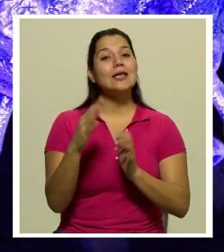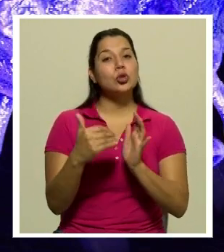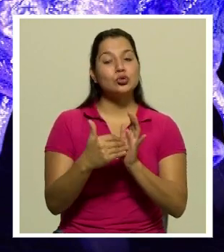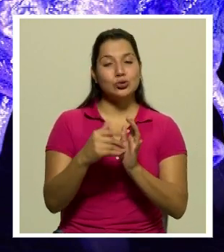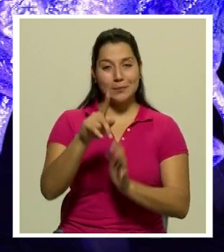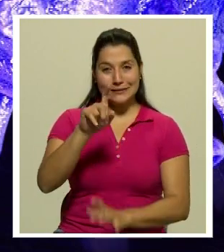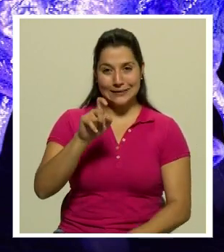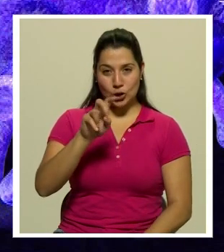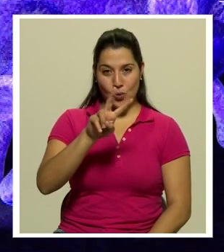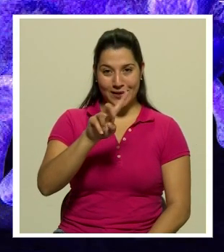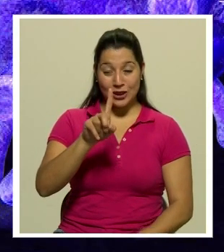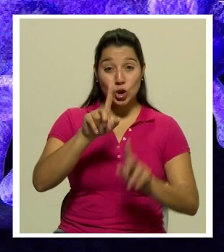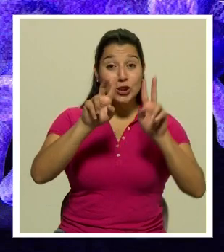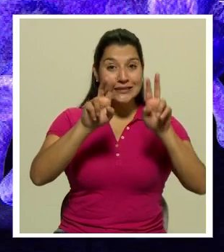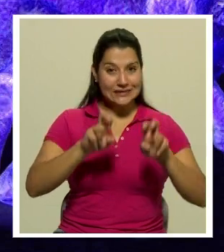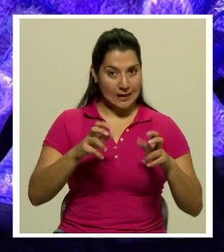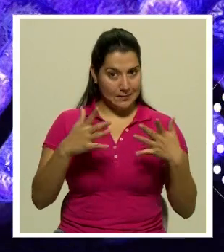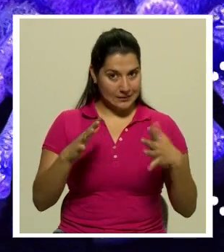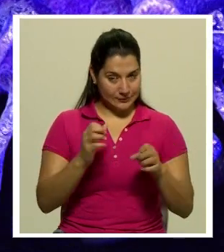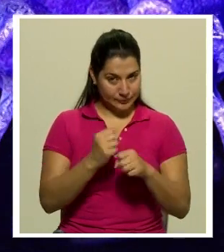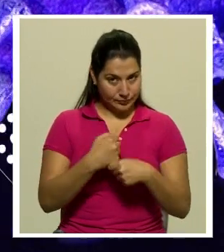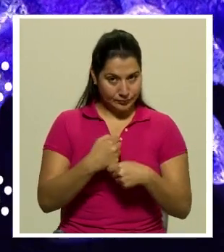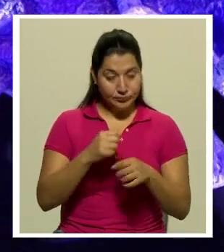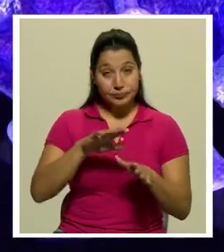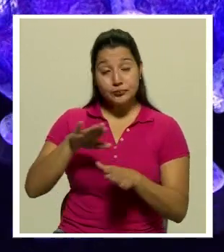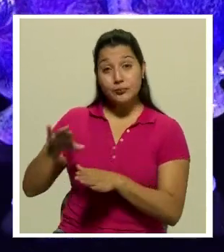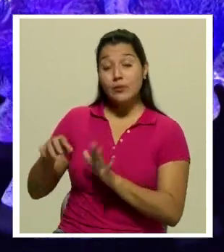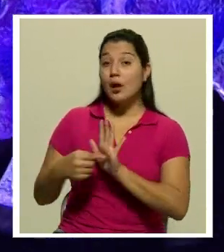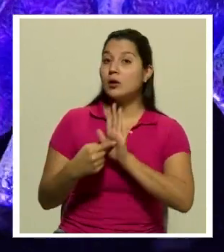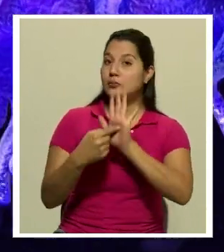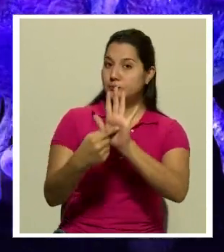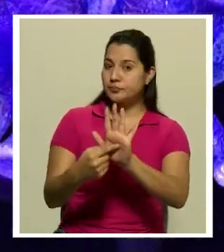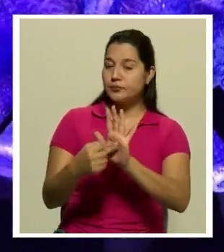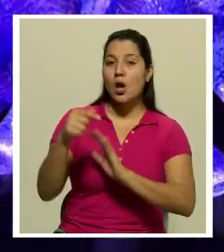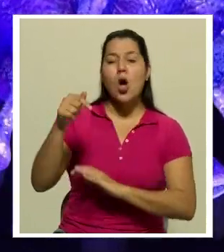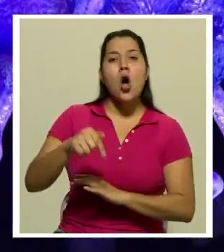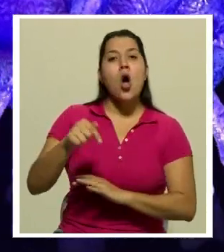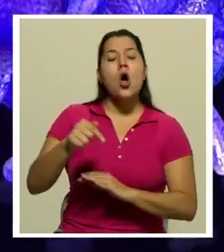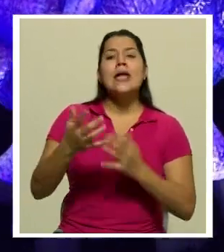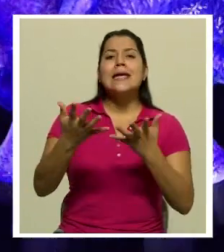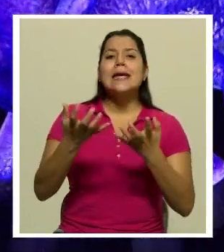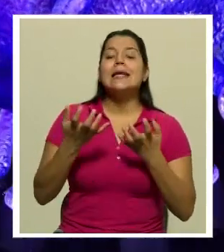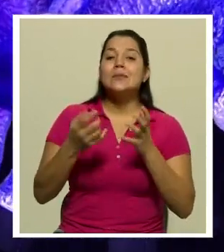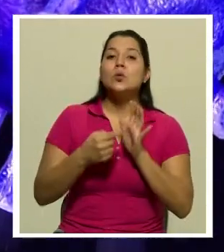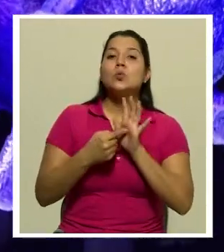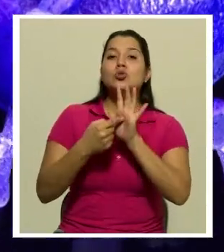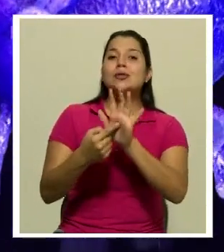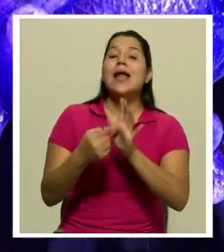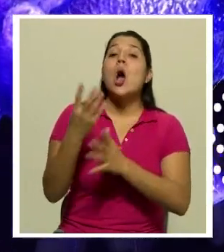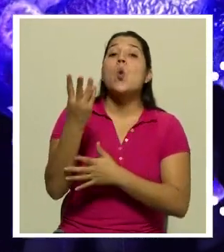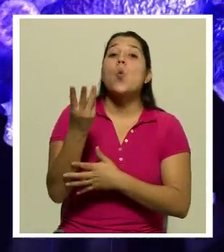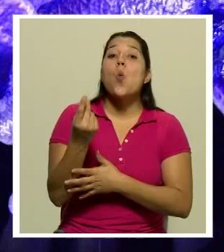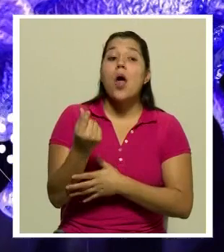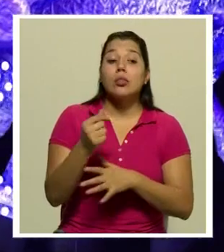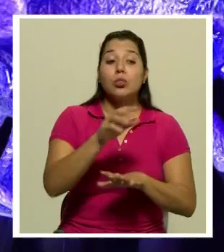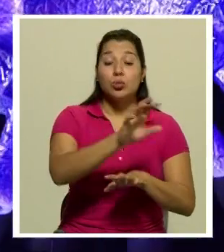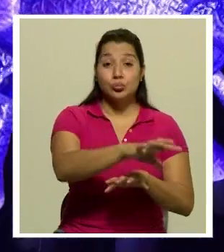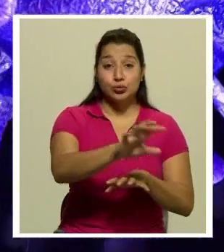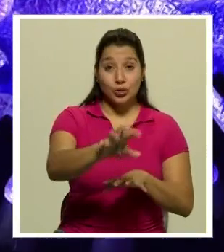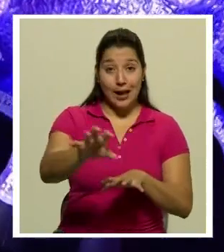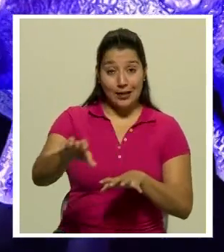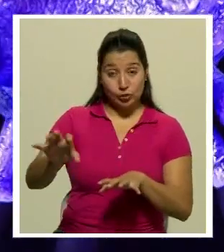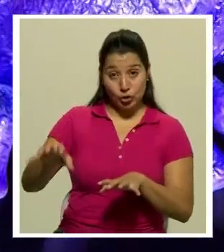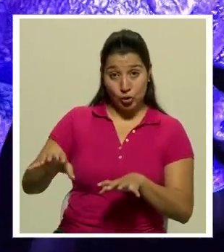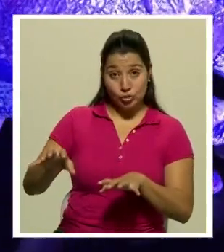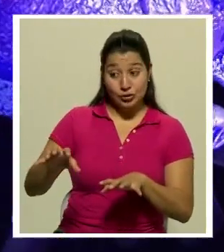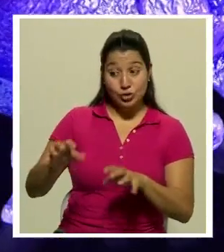14.121 muestras. Vamos a la siguiente pantalla. Hoy vamos a mostrarles cuántos son los cantones que